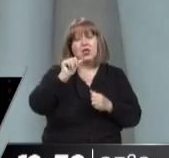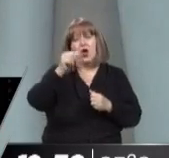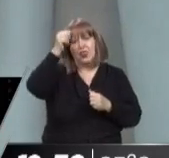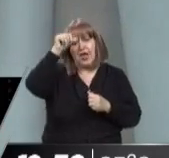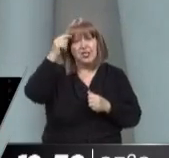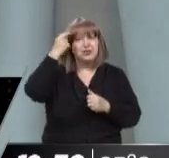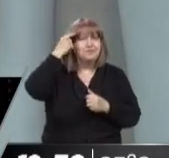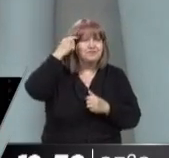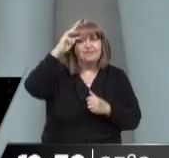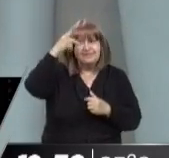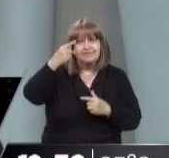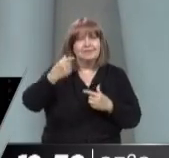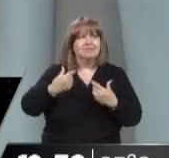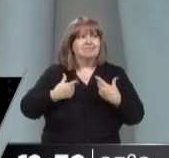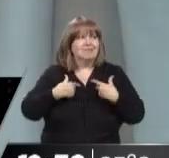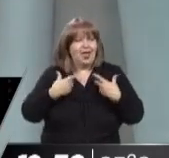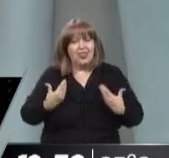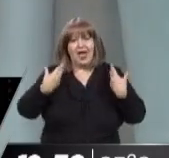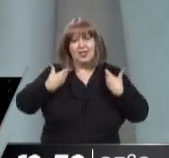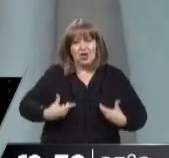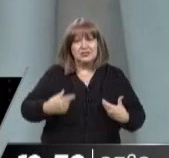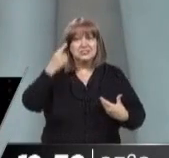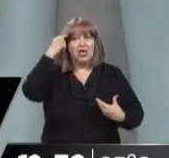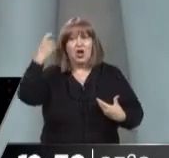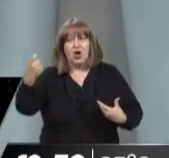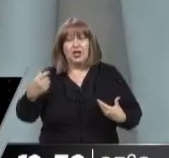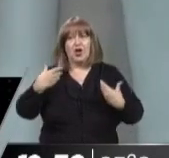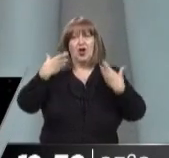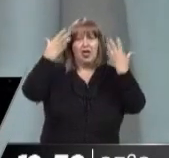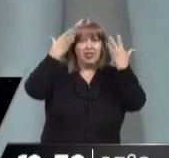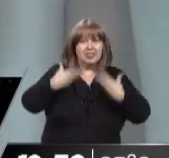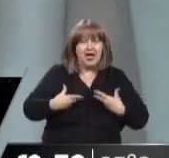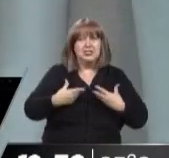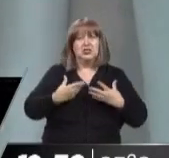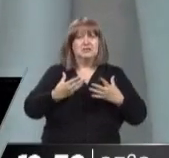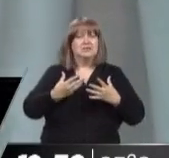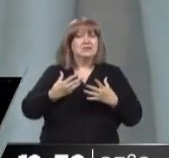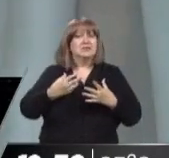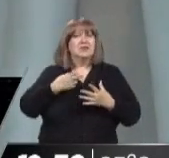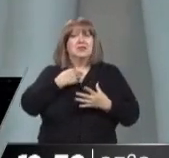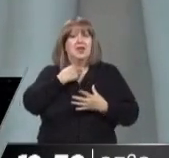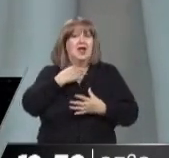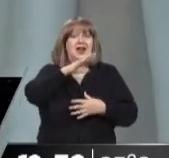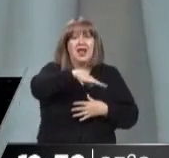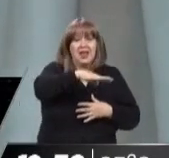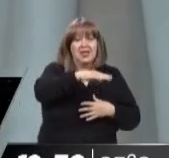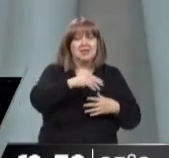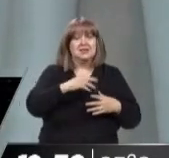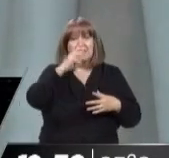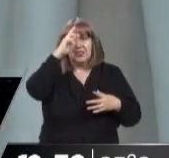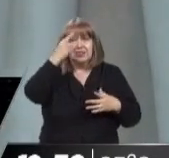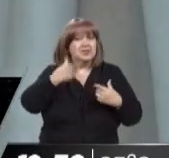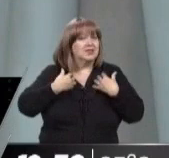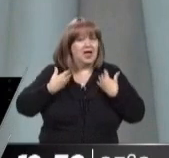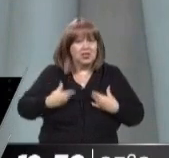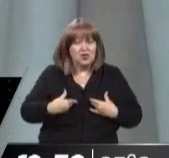atrás de una fórmula los peritos del juicios ya han determinado una incapacidad que le ha quedado al